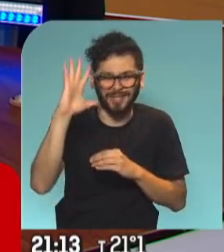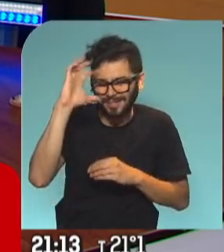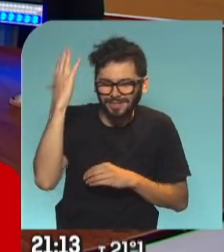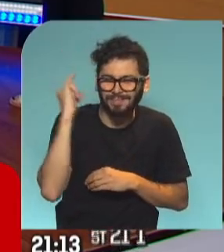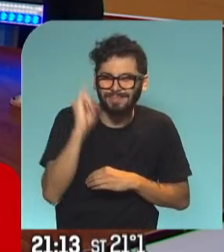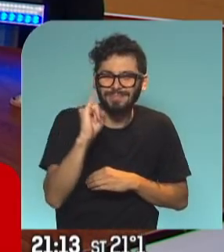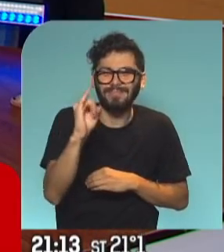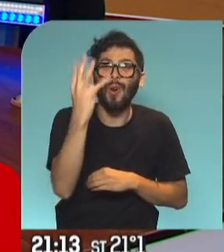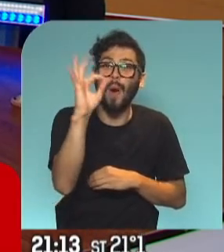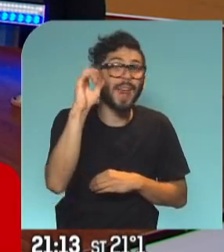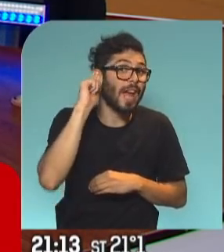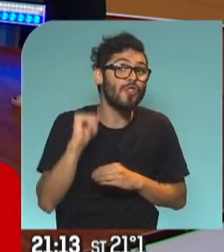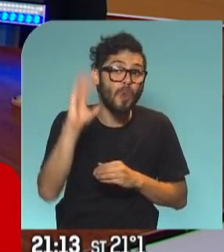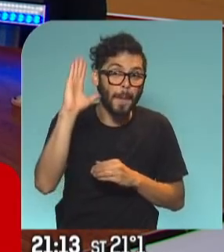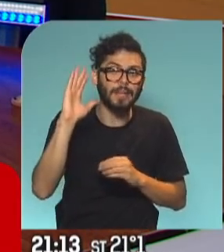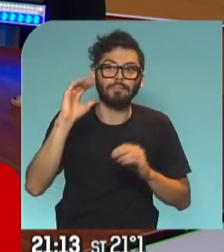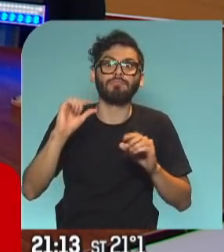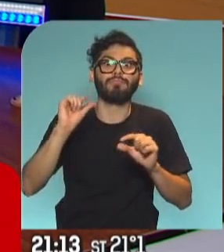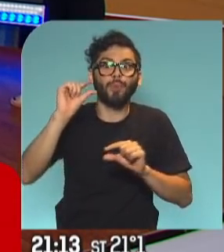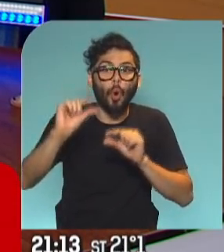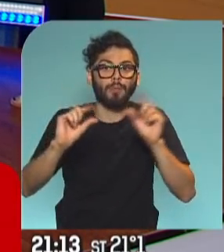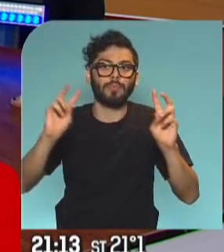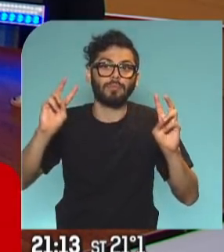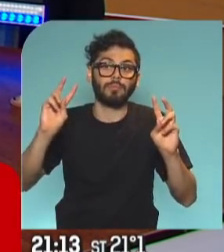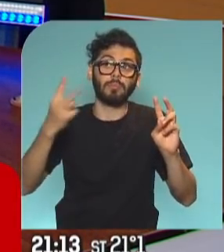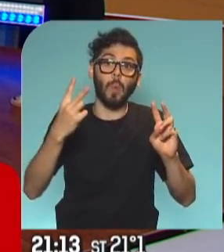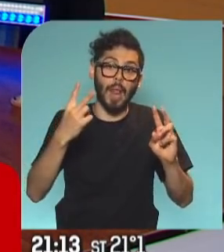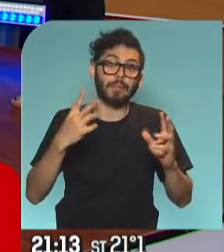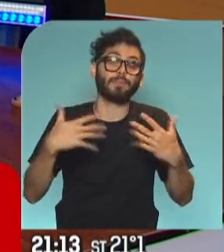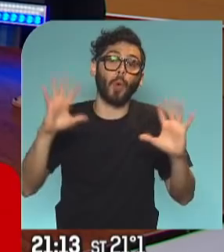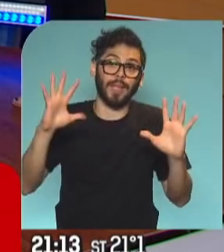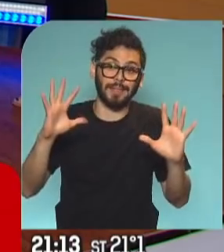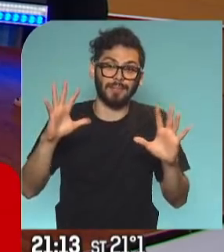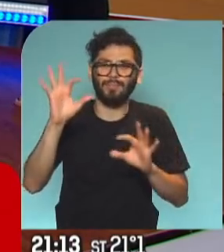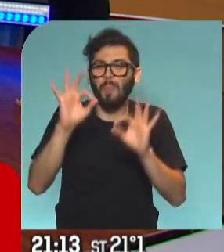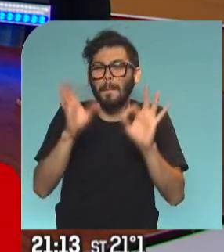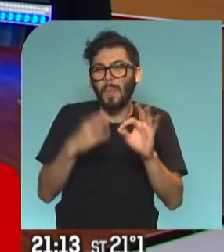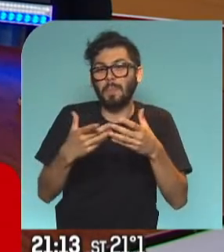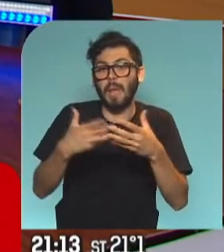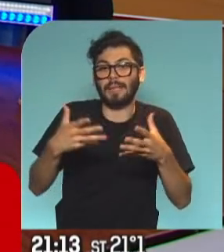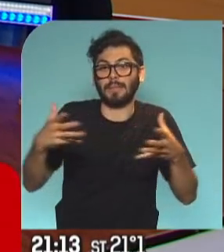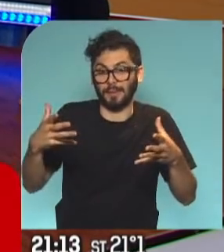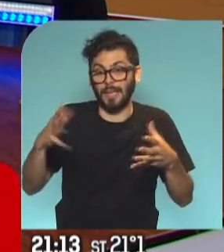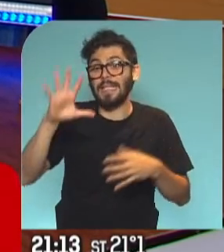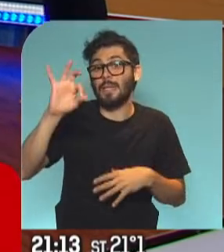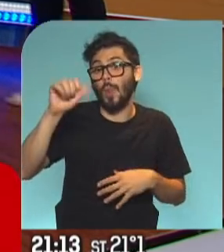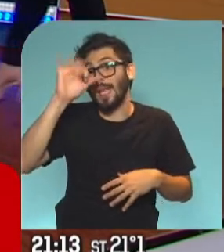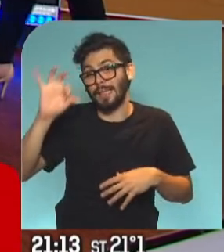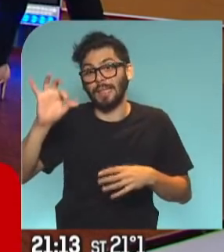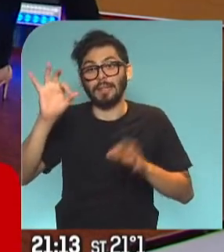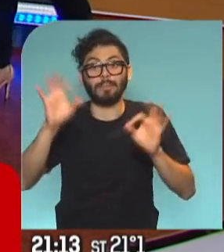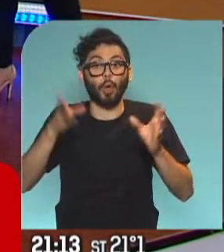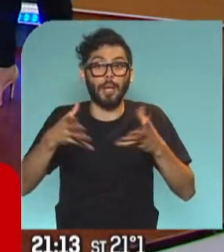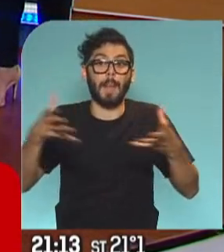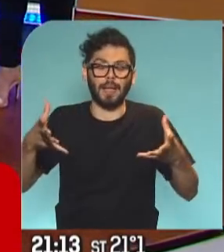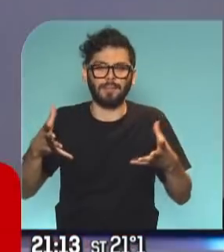va aumentando el riesgo progresivamente, por supuesto, mucho más alto arriba de los 60, 65 años. Gracias, doctor.